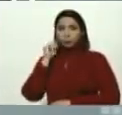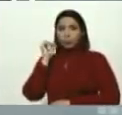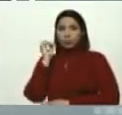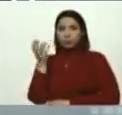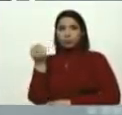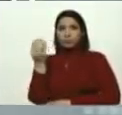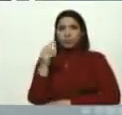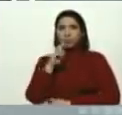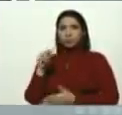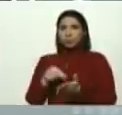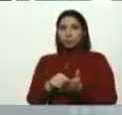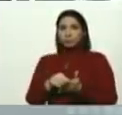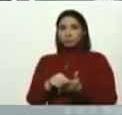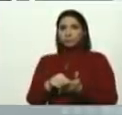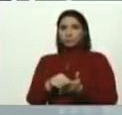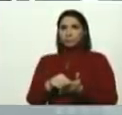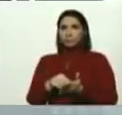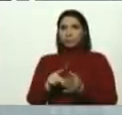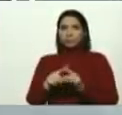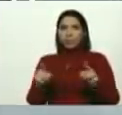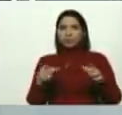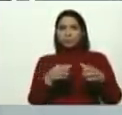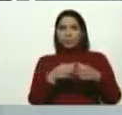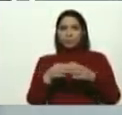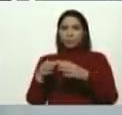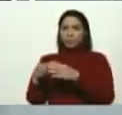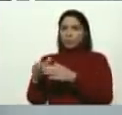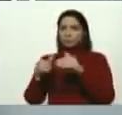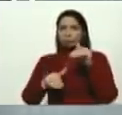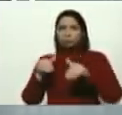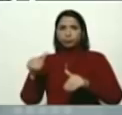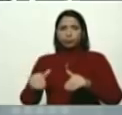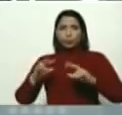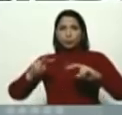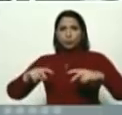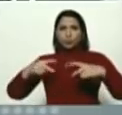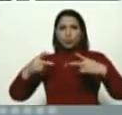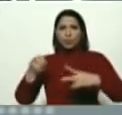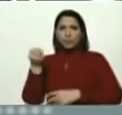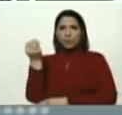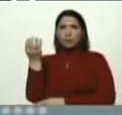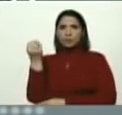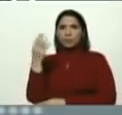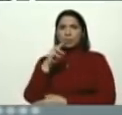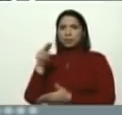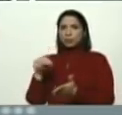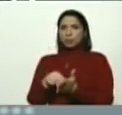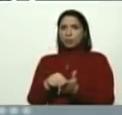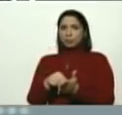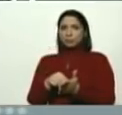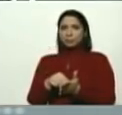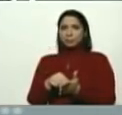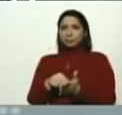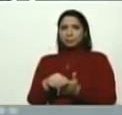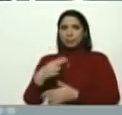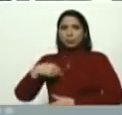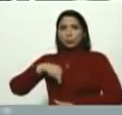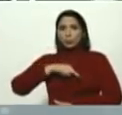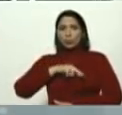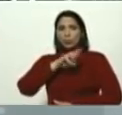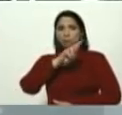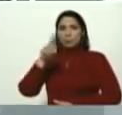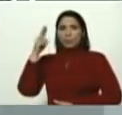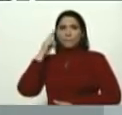Asamblea Nacional, para organizar las elecciones para una nueva Asamblea Nacional en nuestra